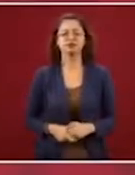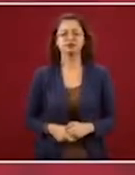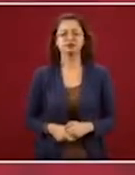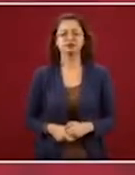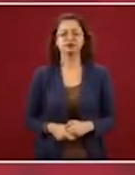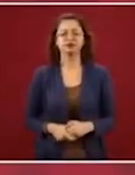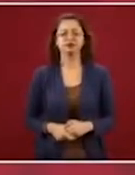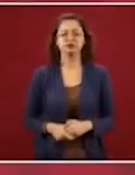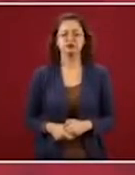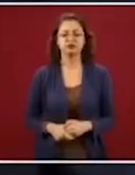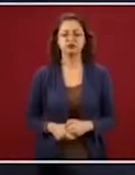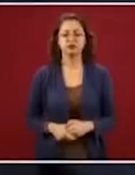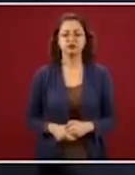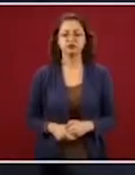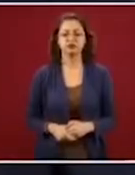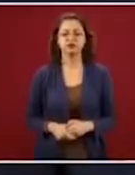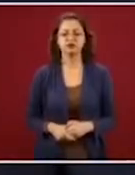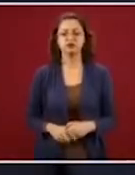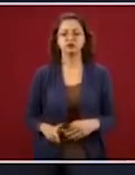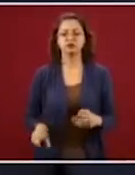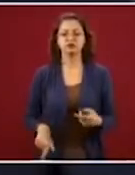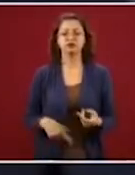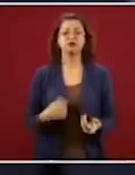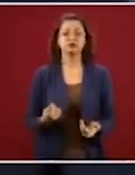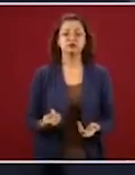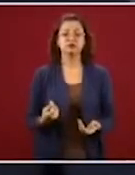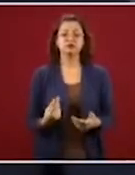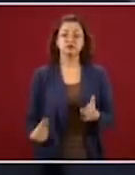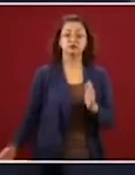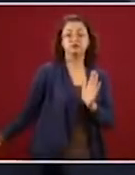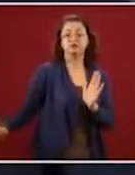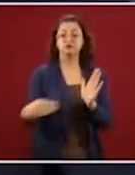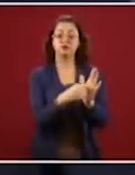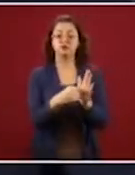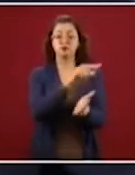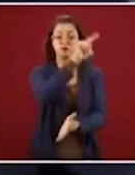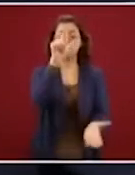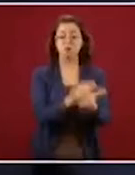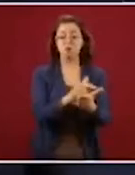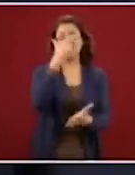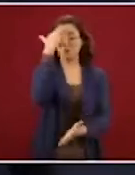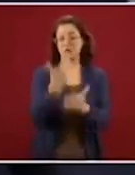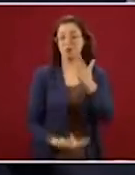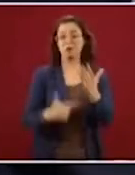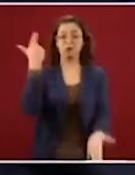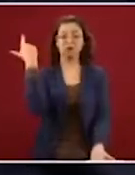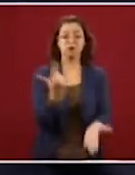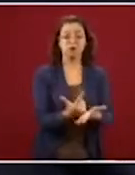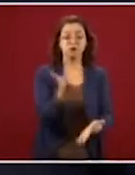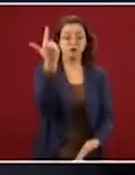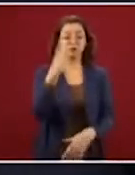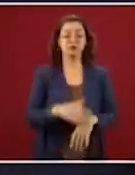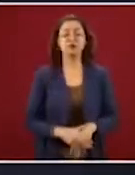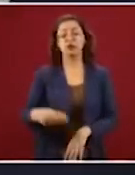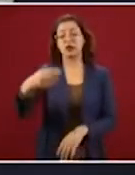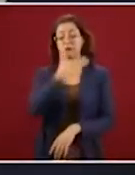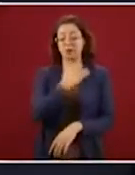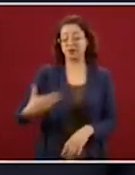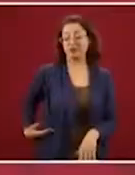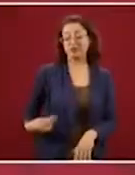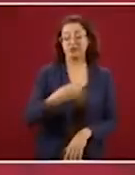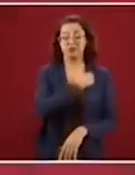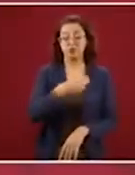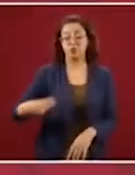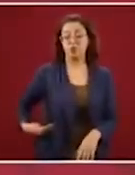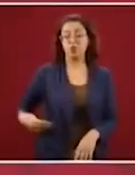y es delito grave. Si un presidente municipal, si un gobernador,